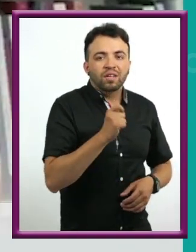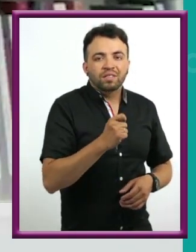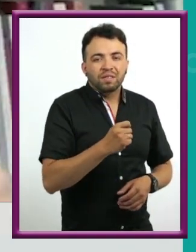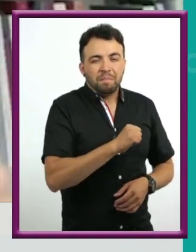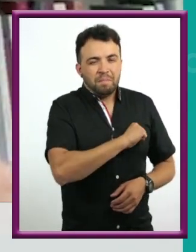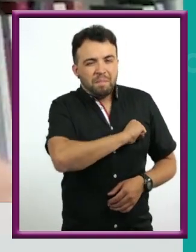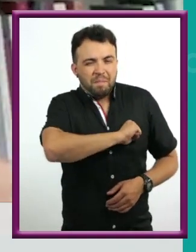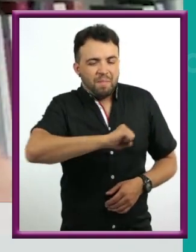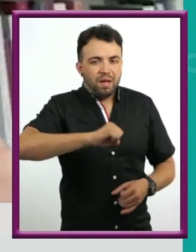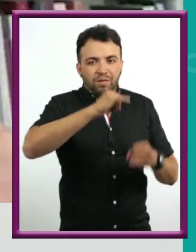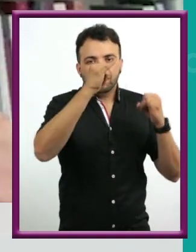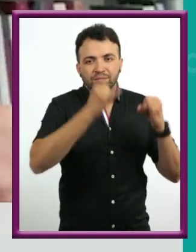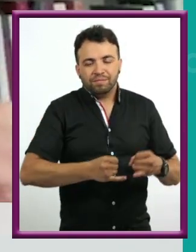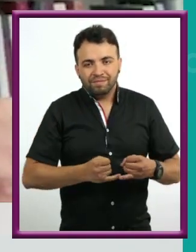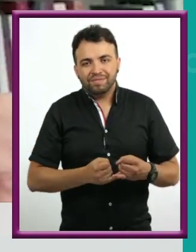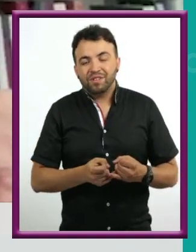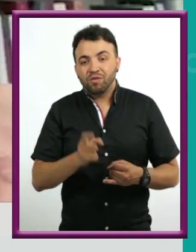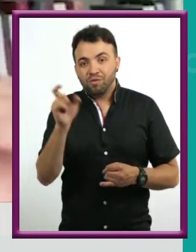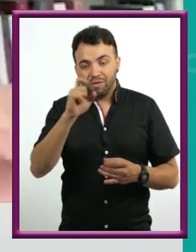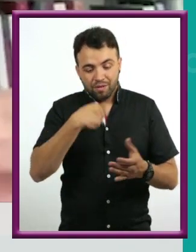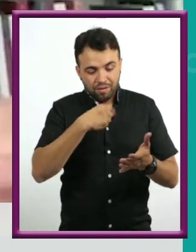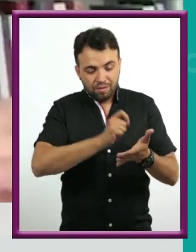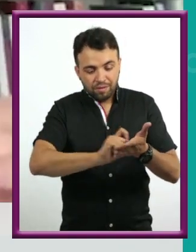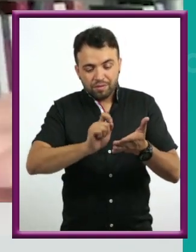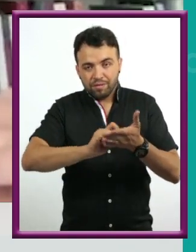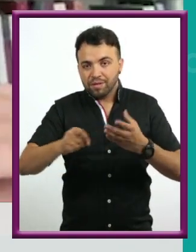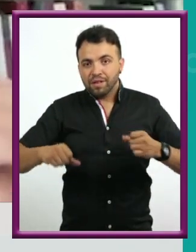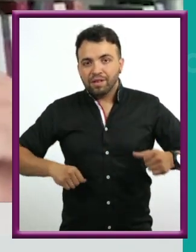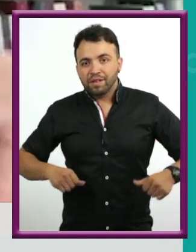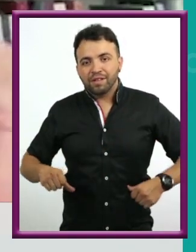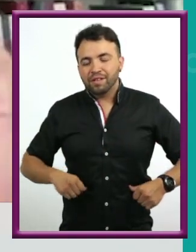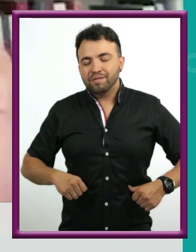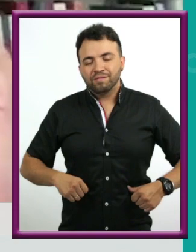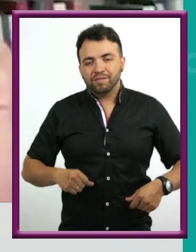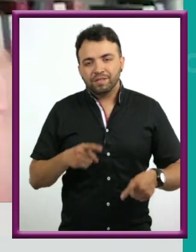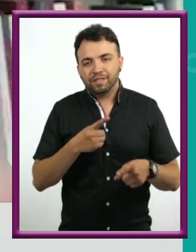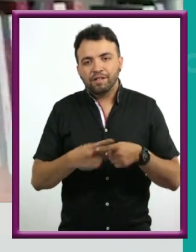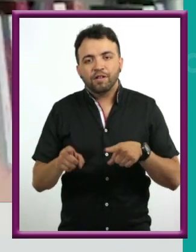y muy superficial, porque esto no es la vida.